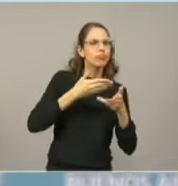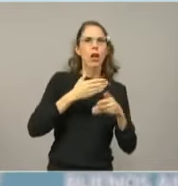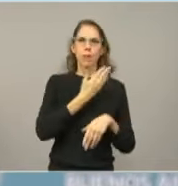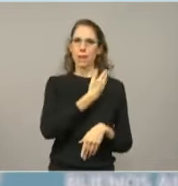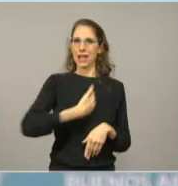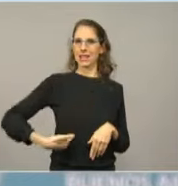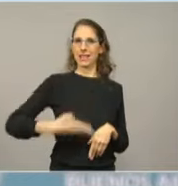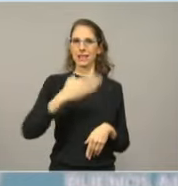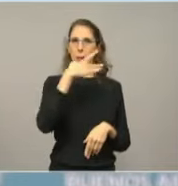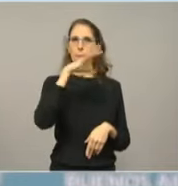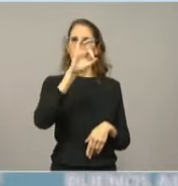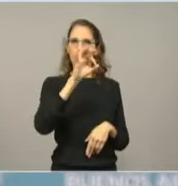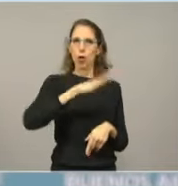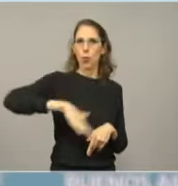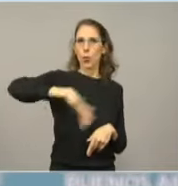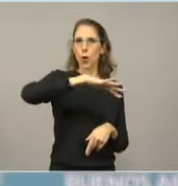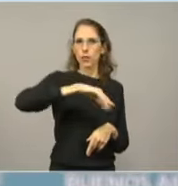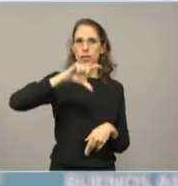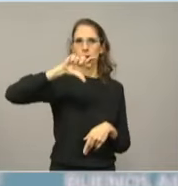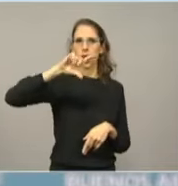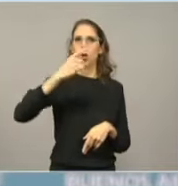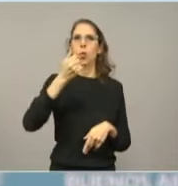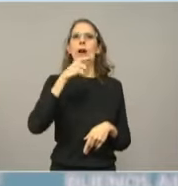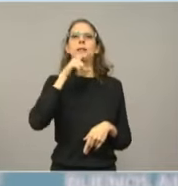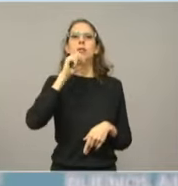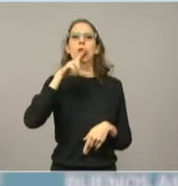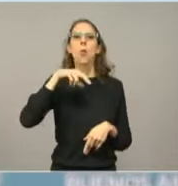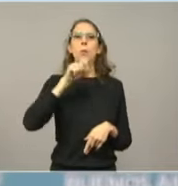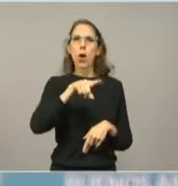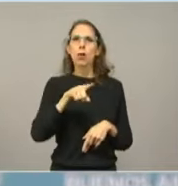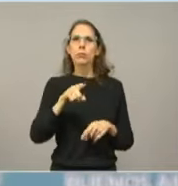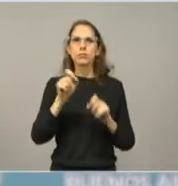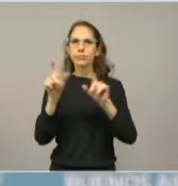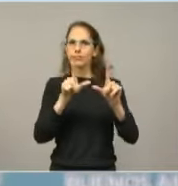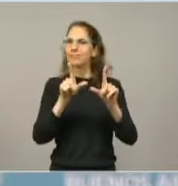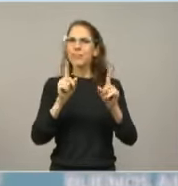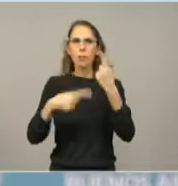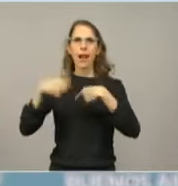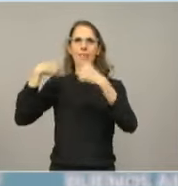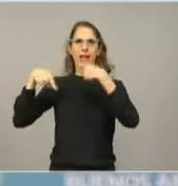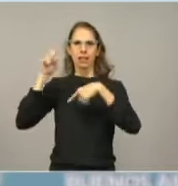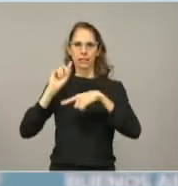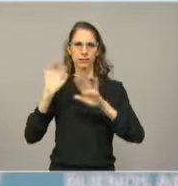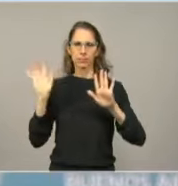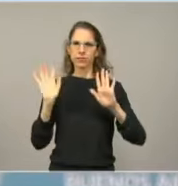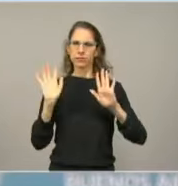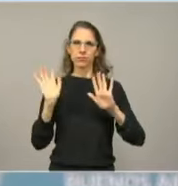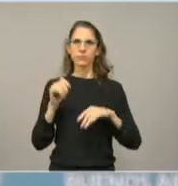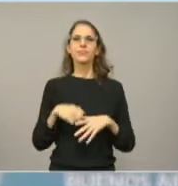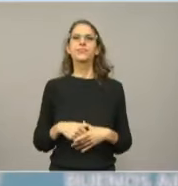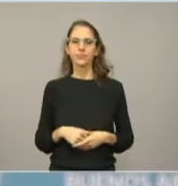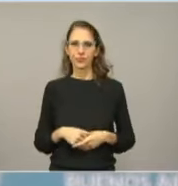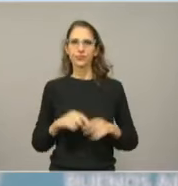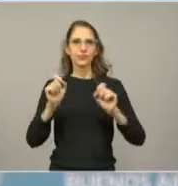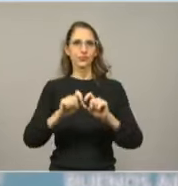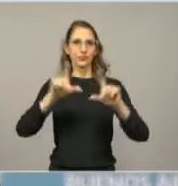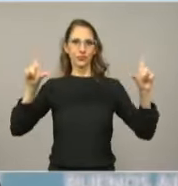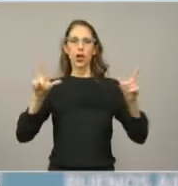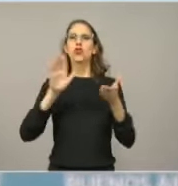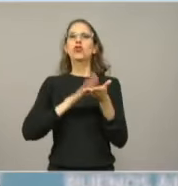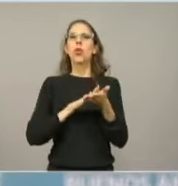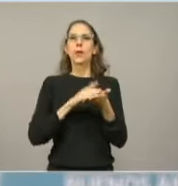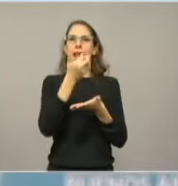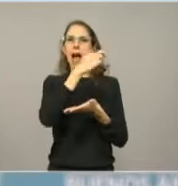provincia Juan cuatromce no volvamos ahí está el mejor amigo del bonarense la cuenta